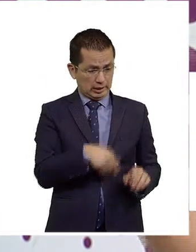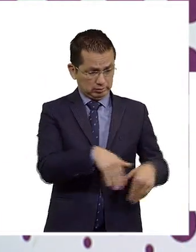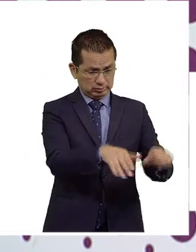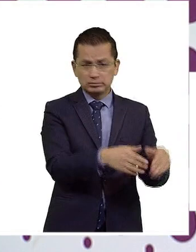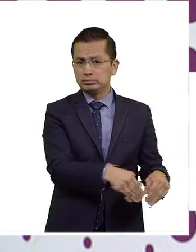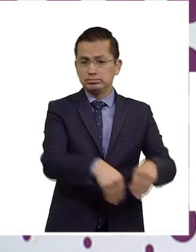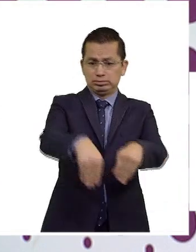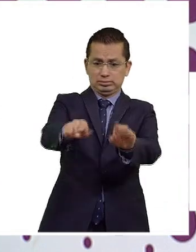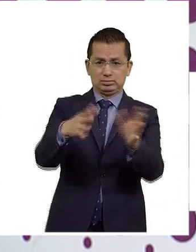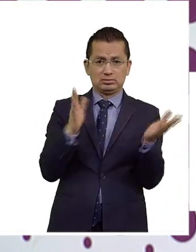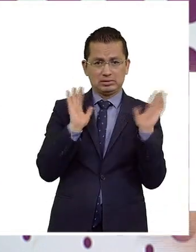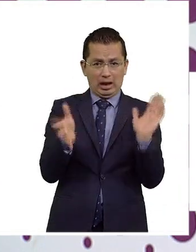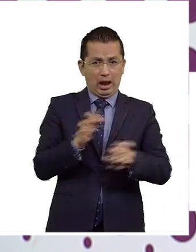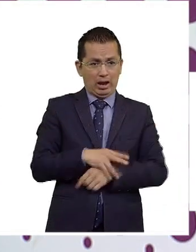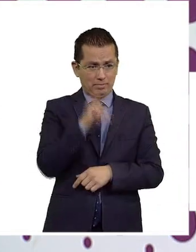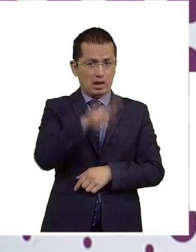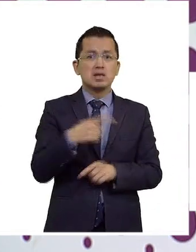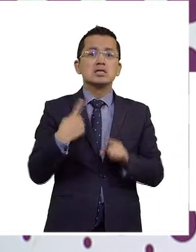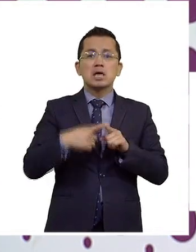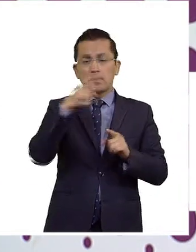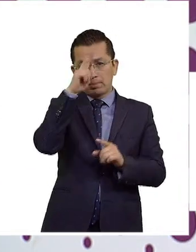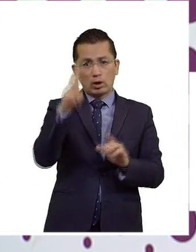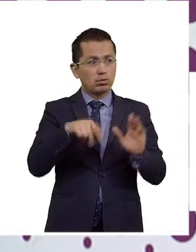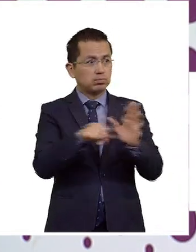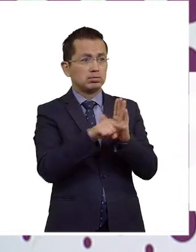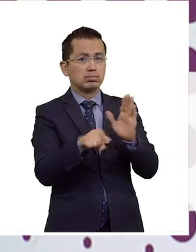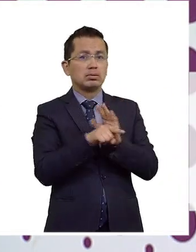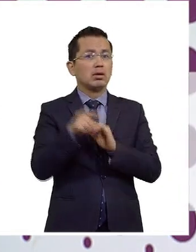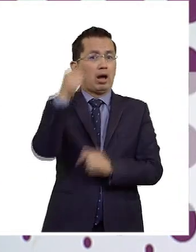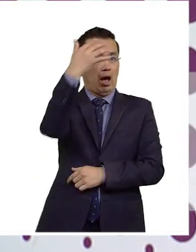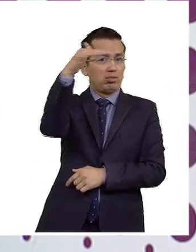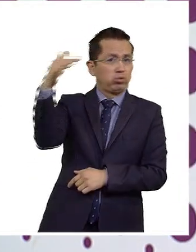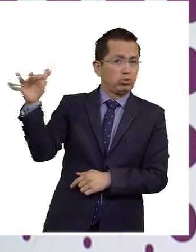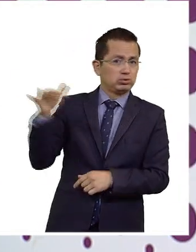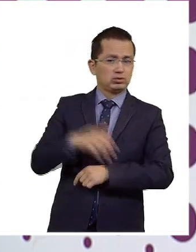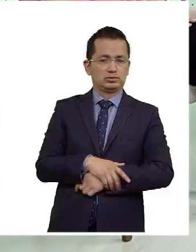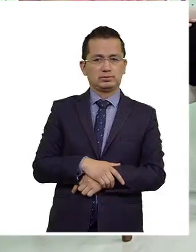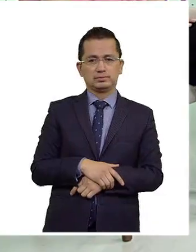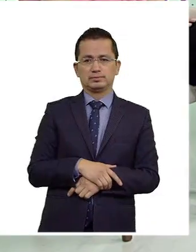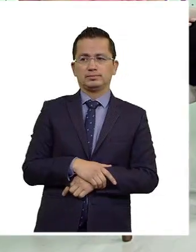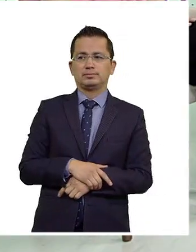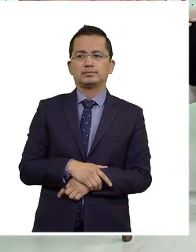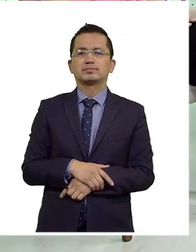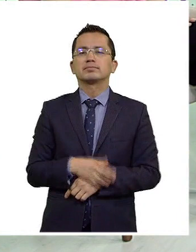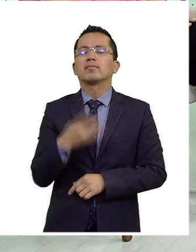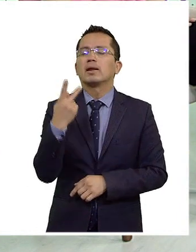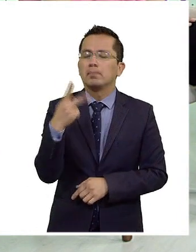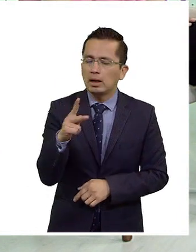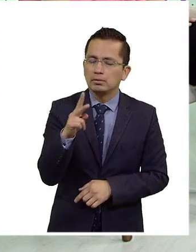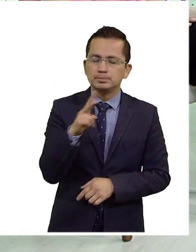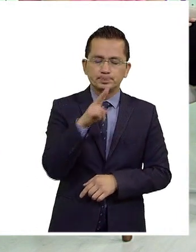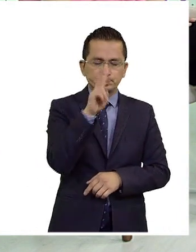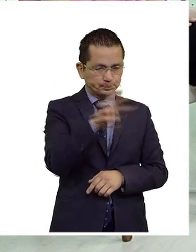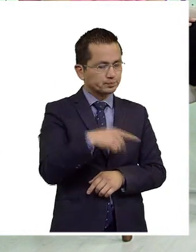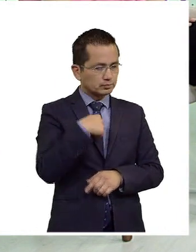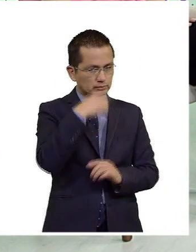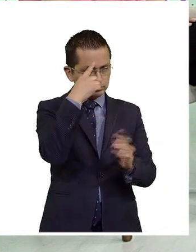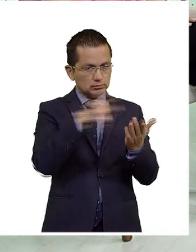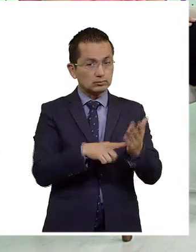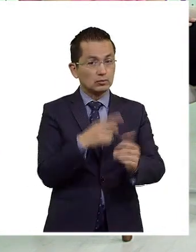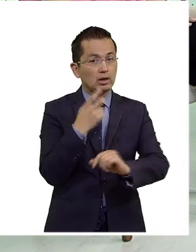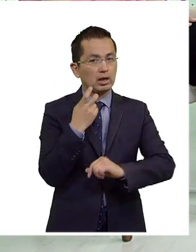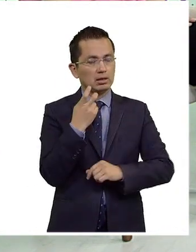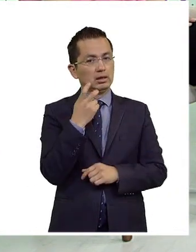de prejuicios no tenían que ver con mis 40 y tantos años, ¿no? Claro. Sin embargo, creo que también en este tema